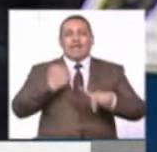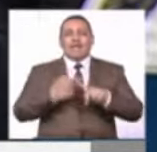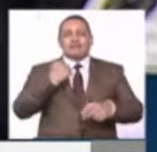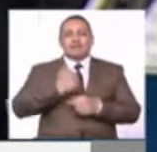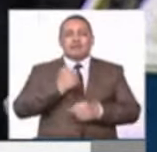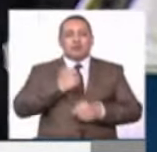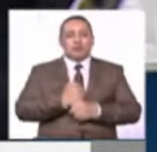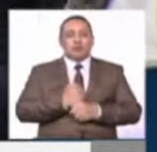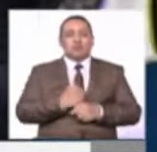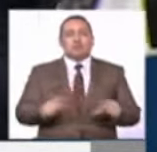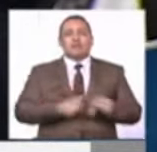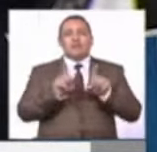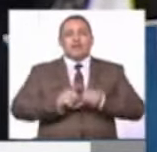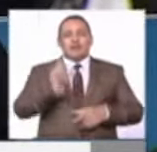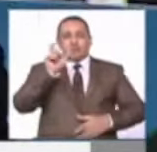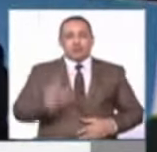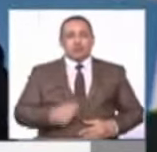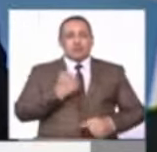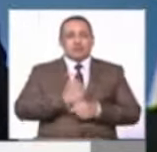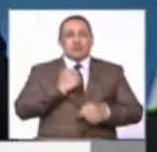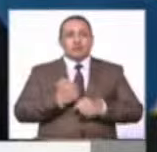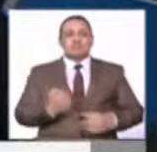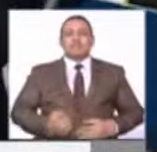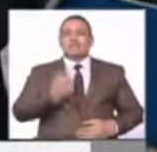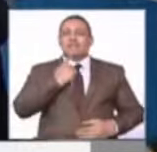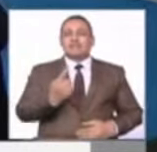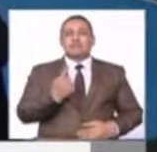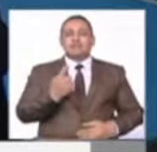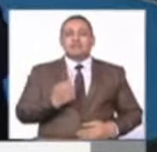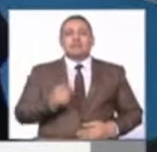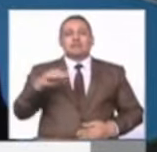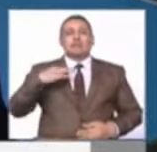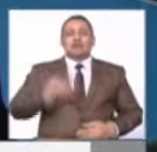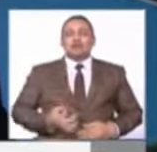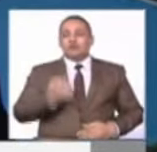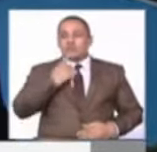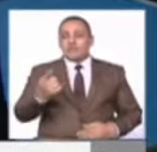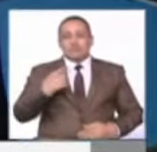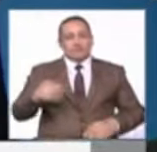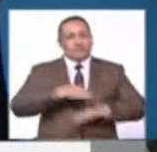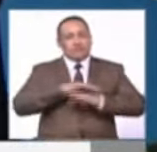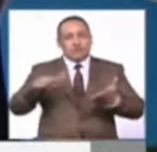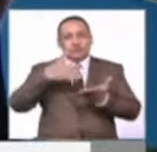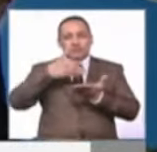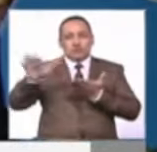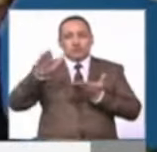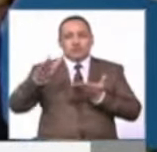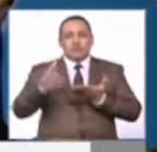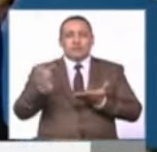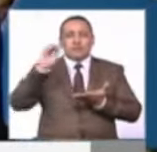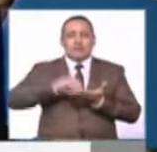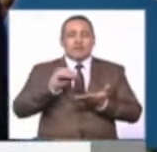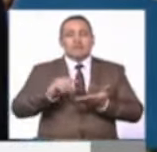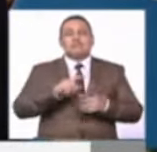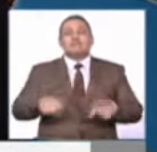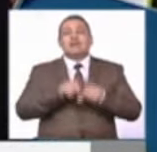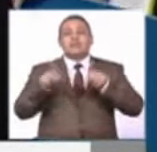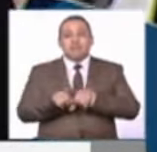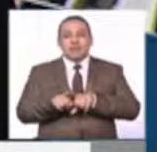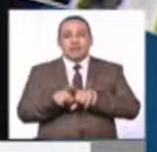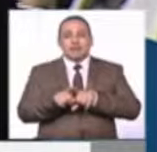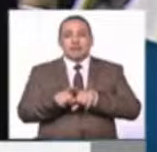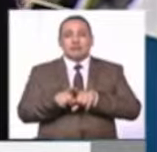público al funcionario público en ejercicio se le dice señor está destituido ya no es Man funcionario y